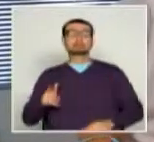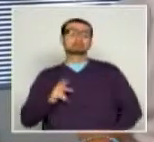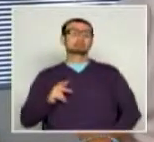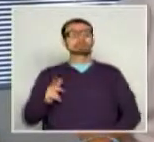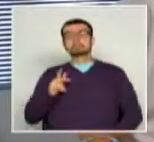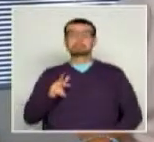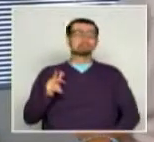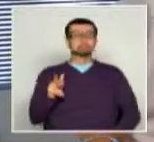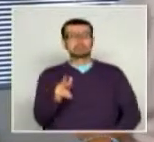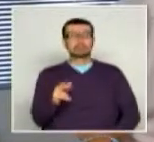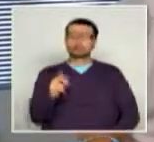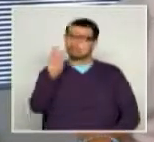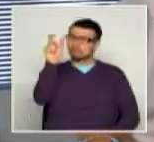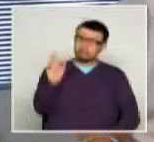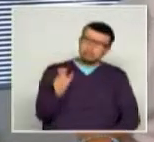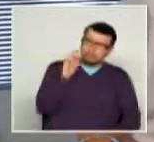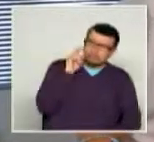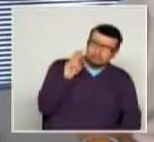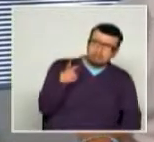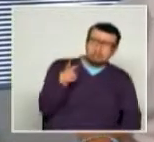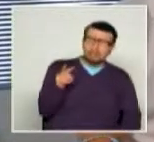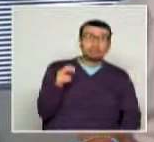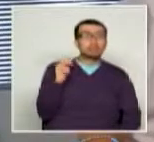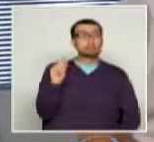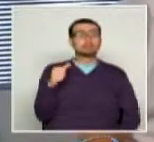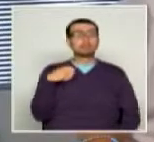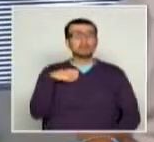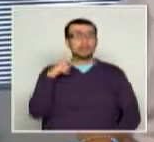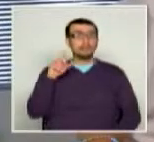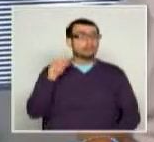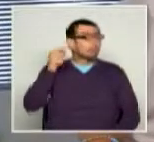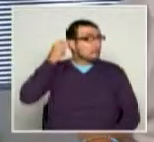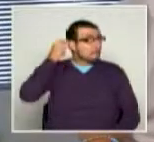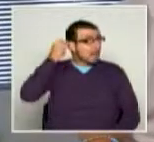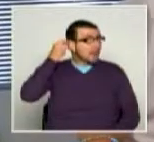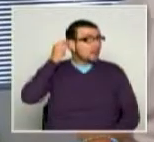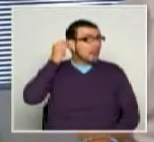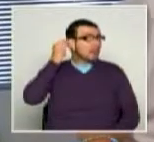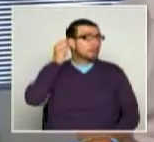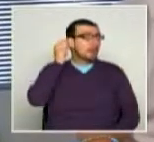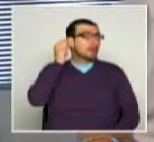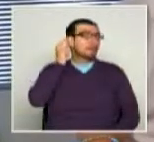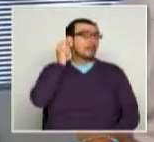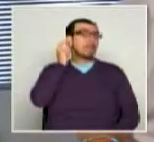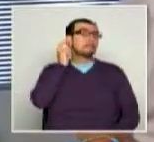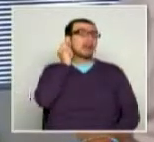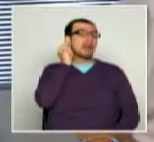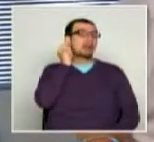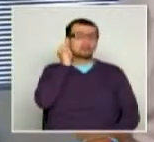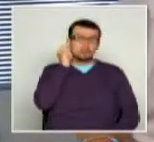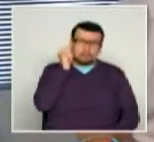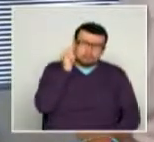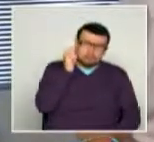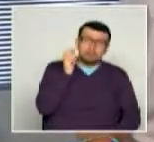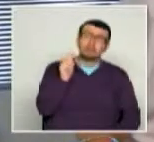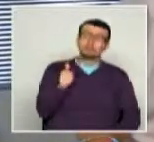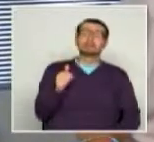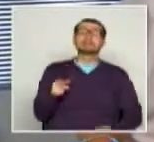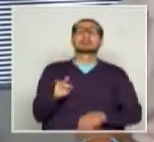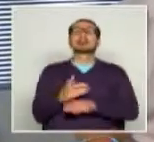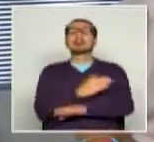unos pacientes con una cantidad de parchecitos en la oreja. Entonces, la mayoría de ese tipo de pacientes están